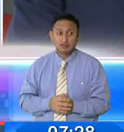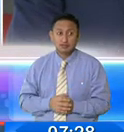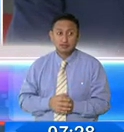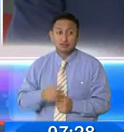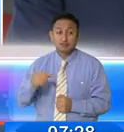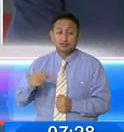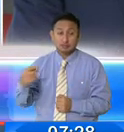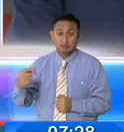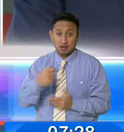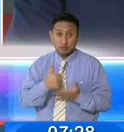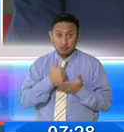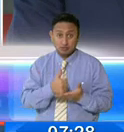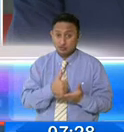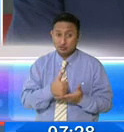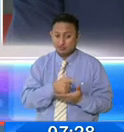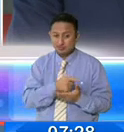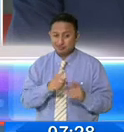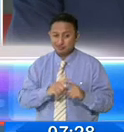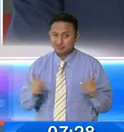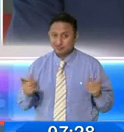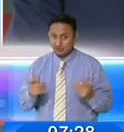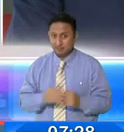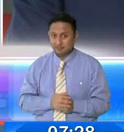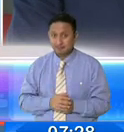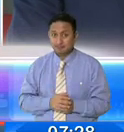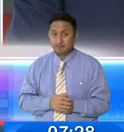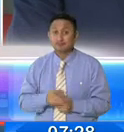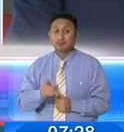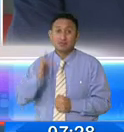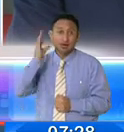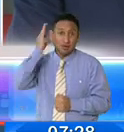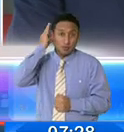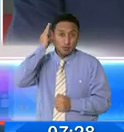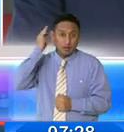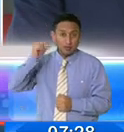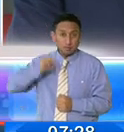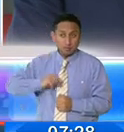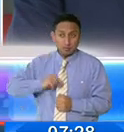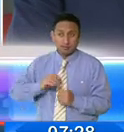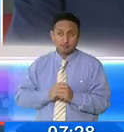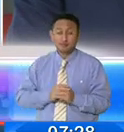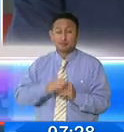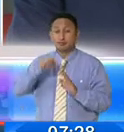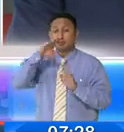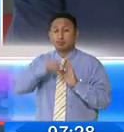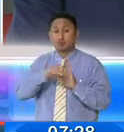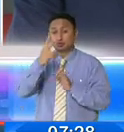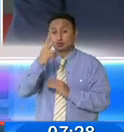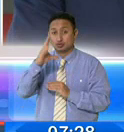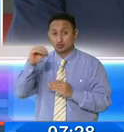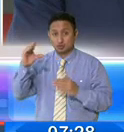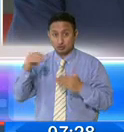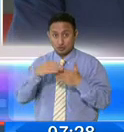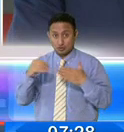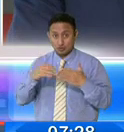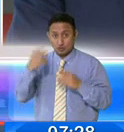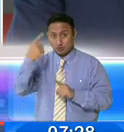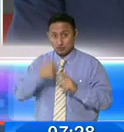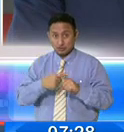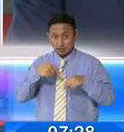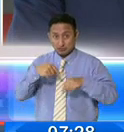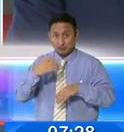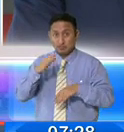realidad. Correcto. Casi la mitad de las mujeres ganan en promedio menos de $200 al mes, por problemas de